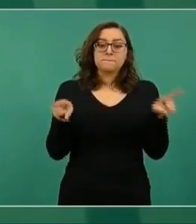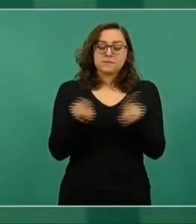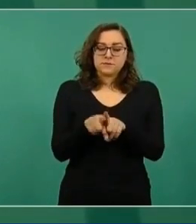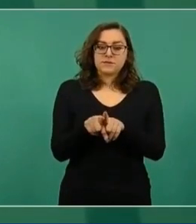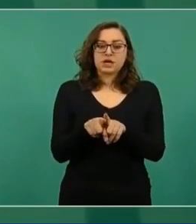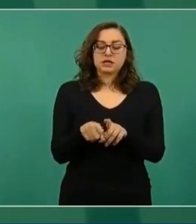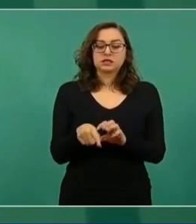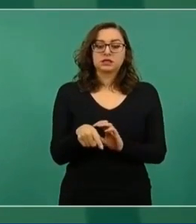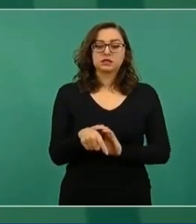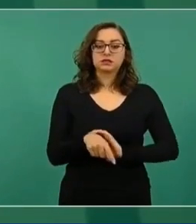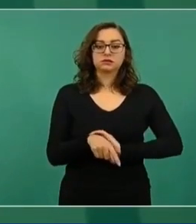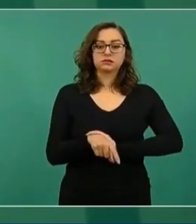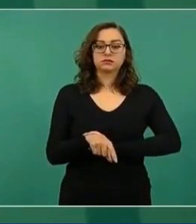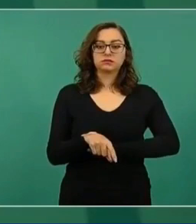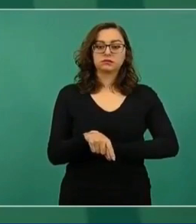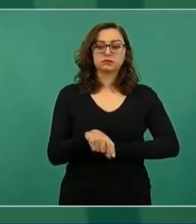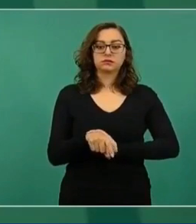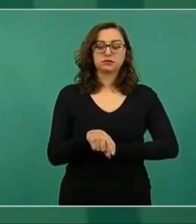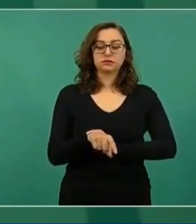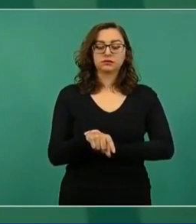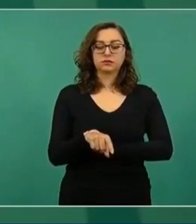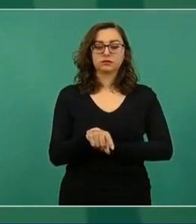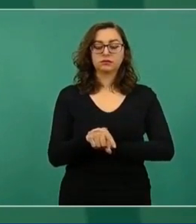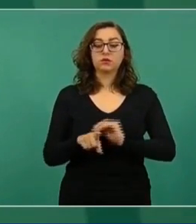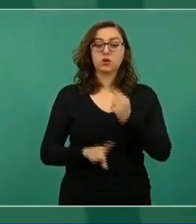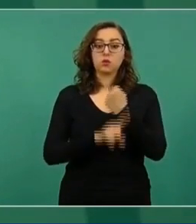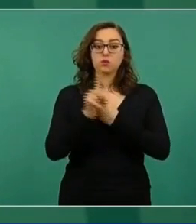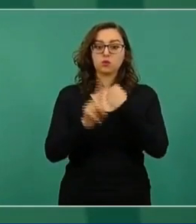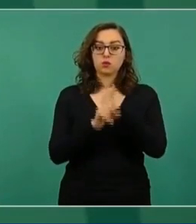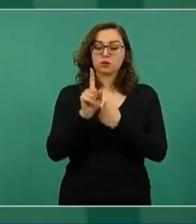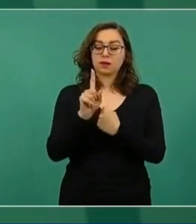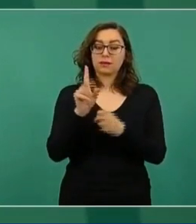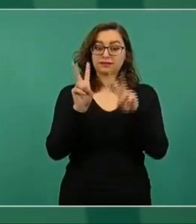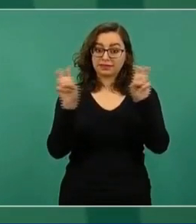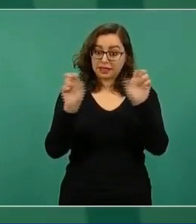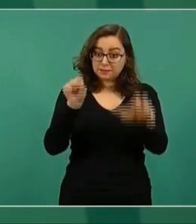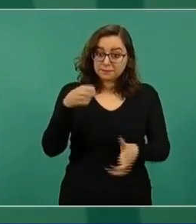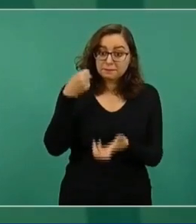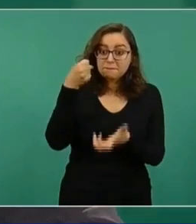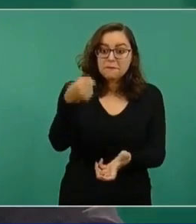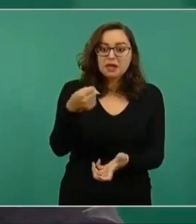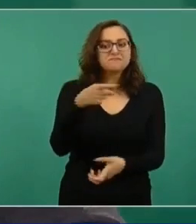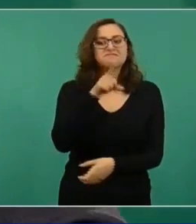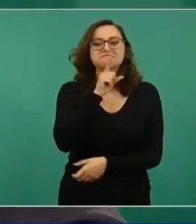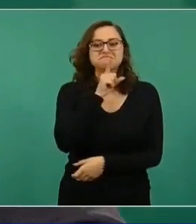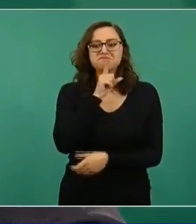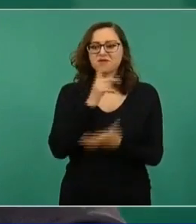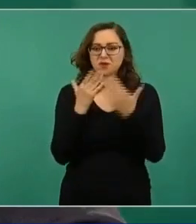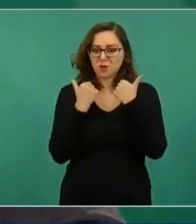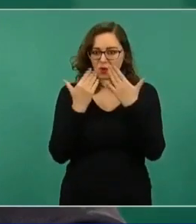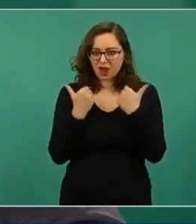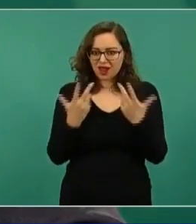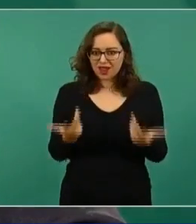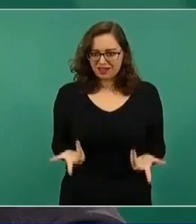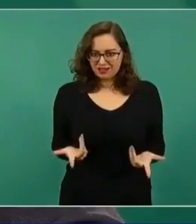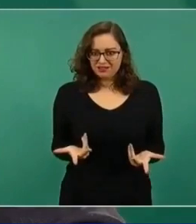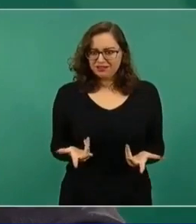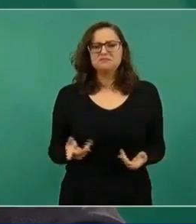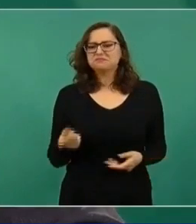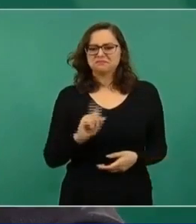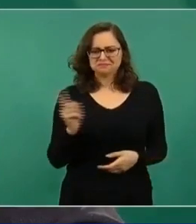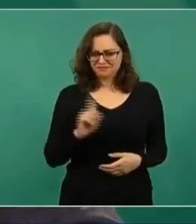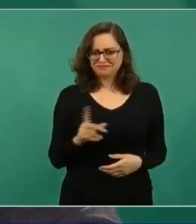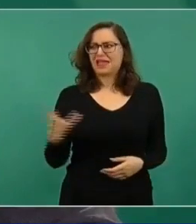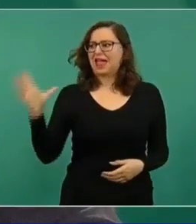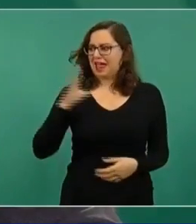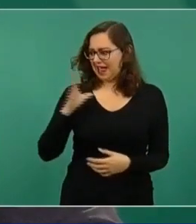solo de hecho no es el problema financiero, no es falta de presupuesto, sino falta de los centros de